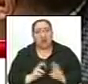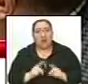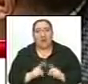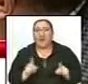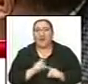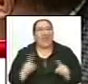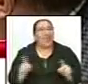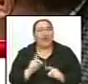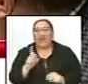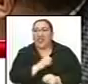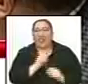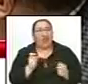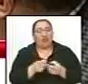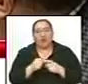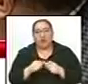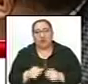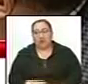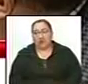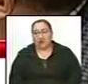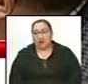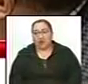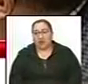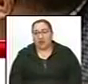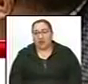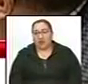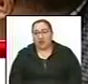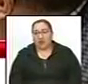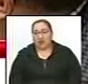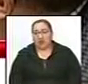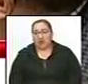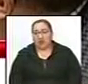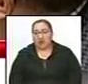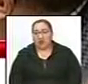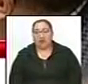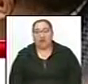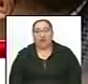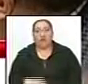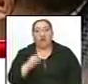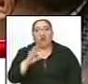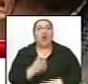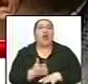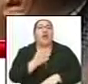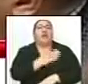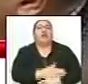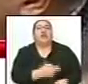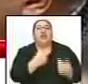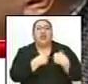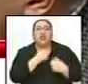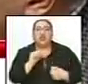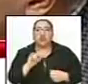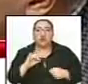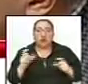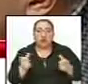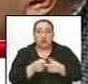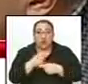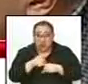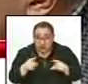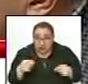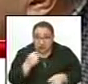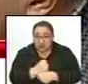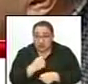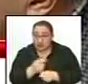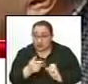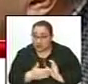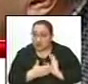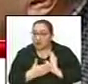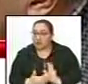pero él no es delegado de la comisión permanente, él fue delegado, fue encargado de la subcomisión, y ahí democráticamente el trabajo